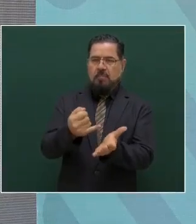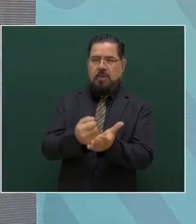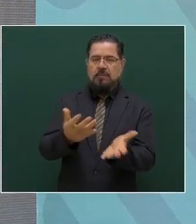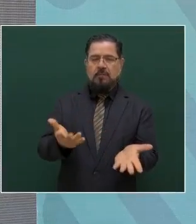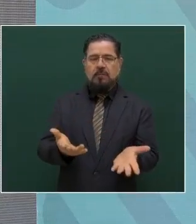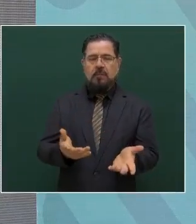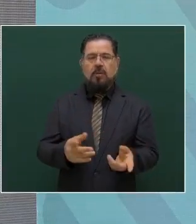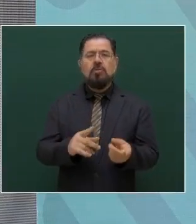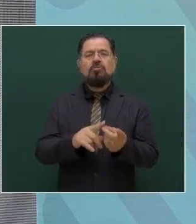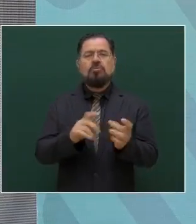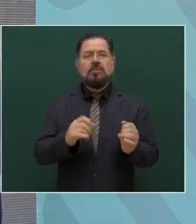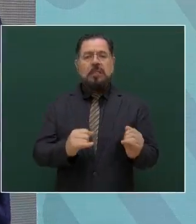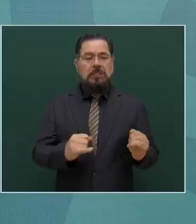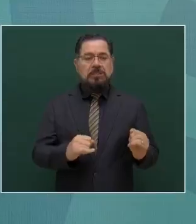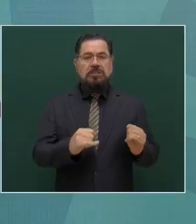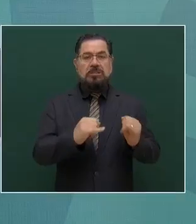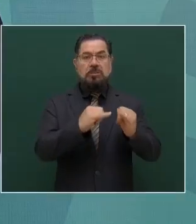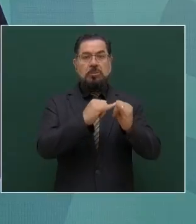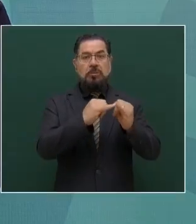es